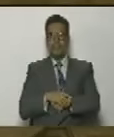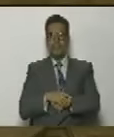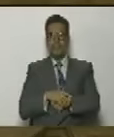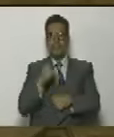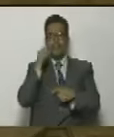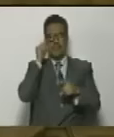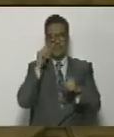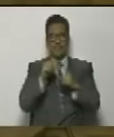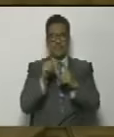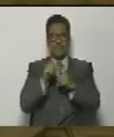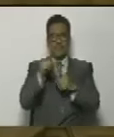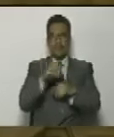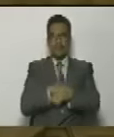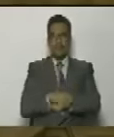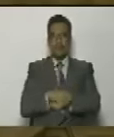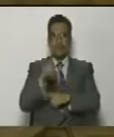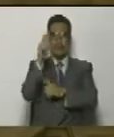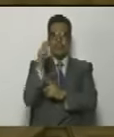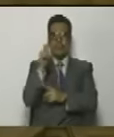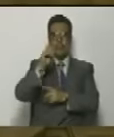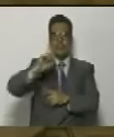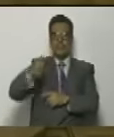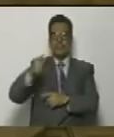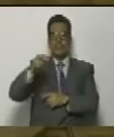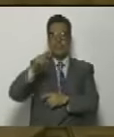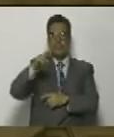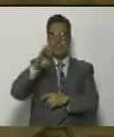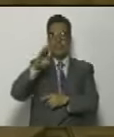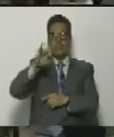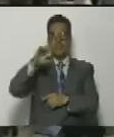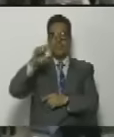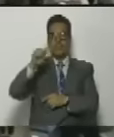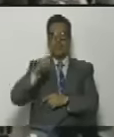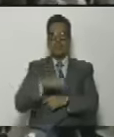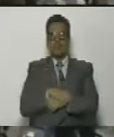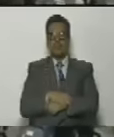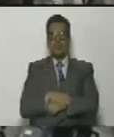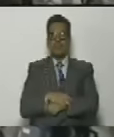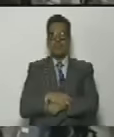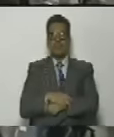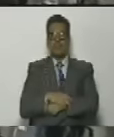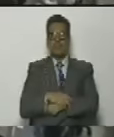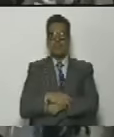Voy a dejar en el orden del día a la diputada Grecia Colmenares.